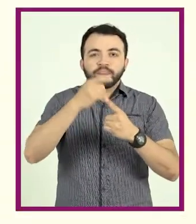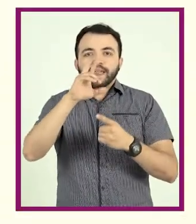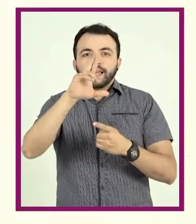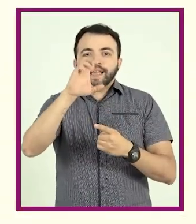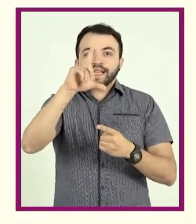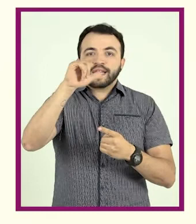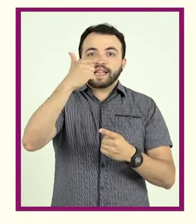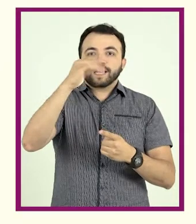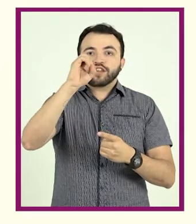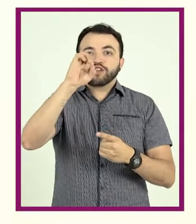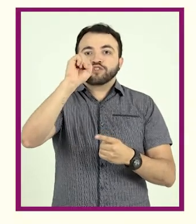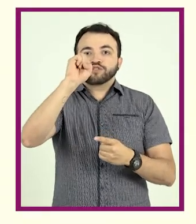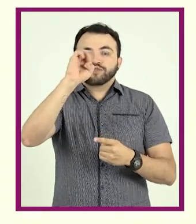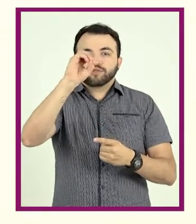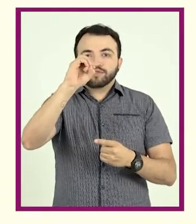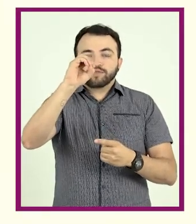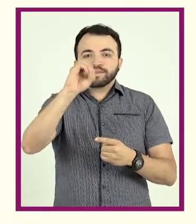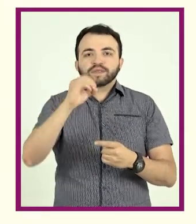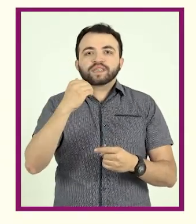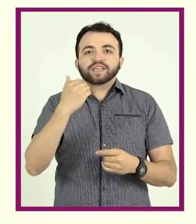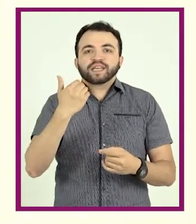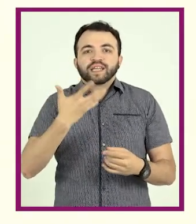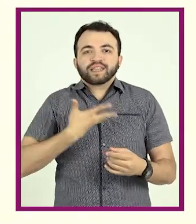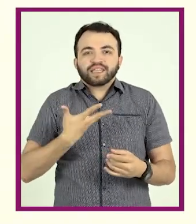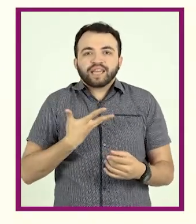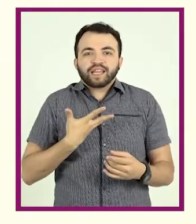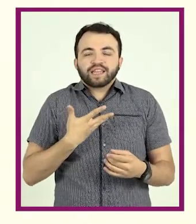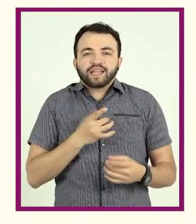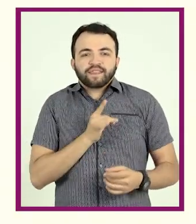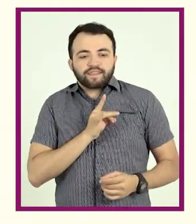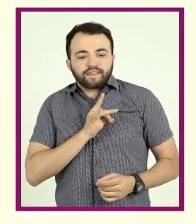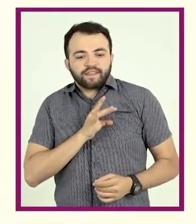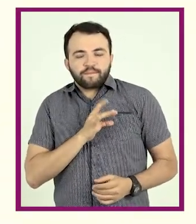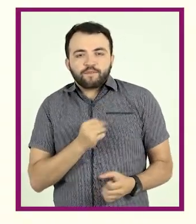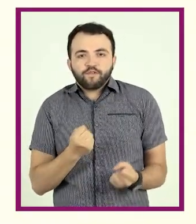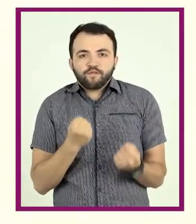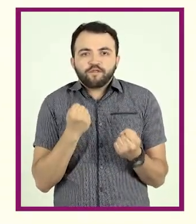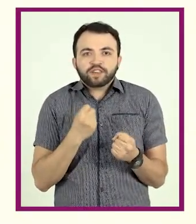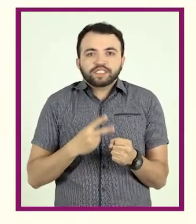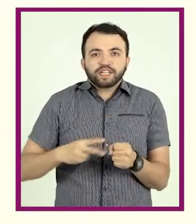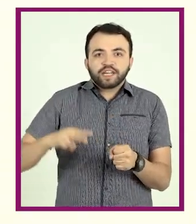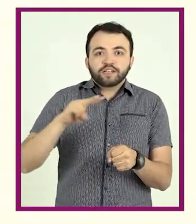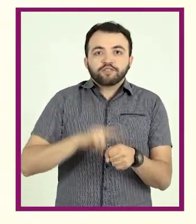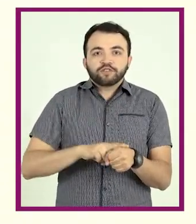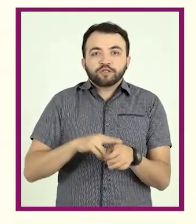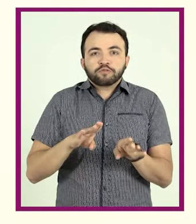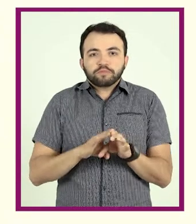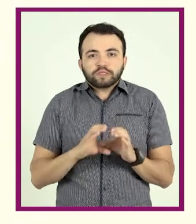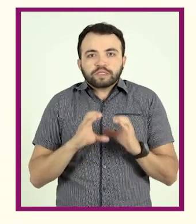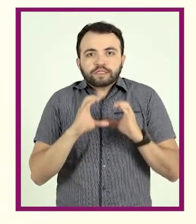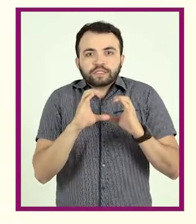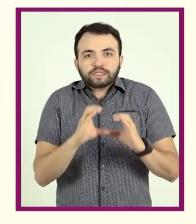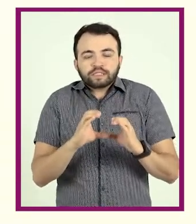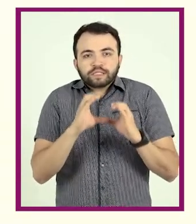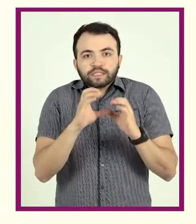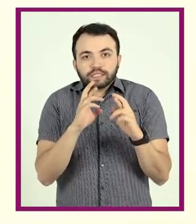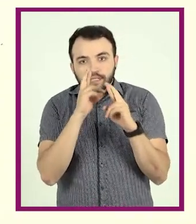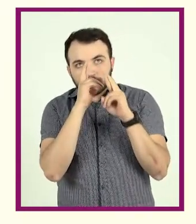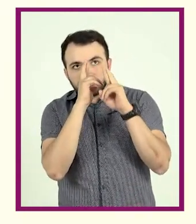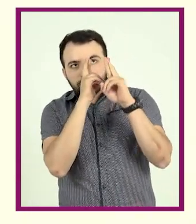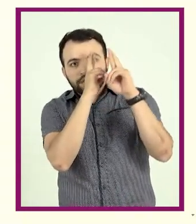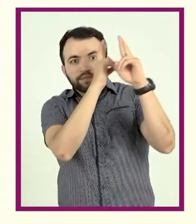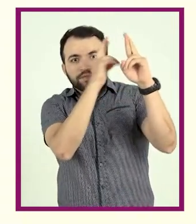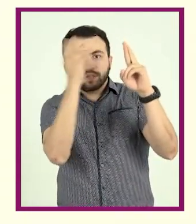sustantivo religiosus, es decir, escrupuloso. Quien tiene temor de las fuerzas sobrenaturales sería alguien